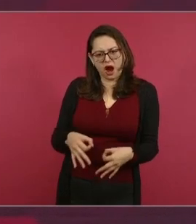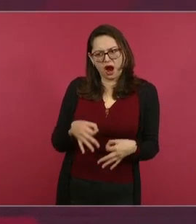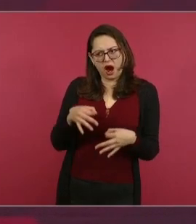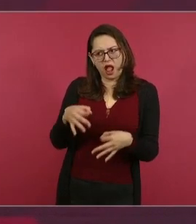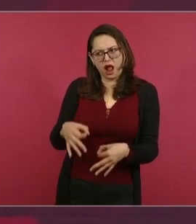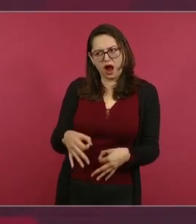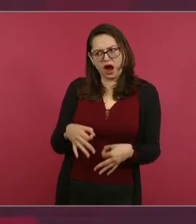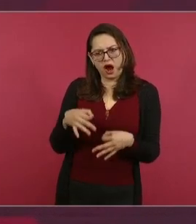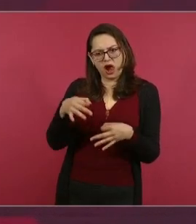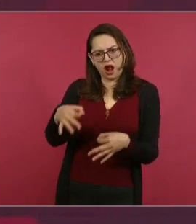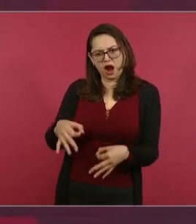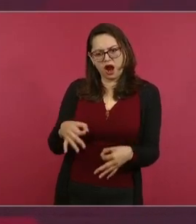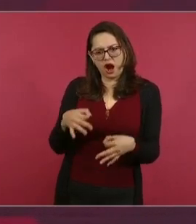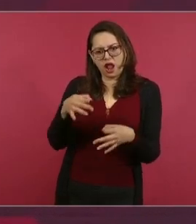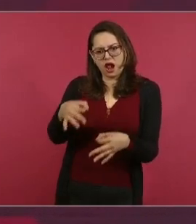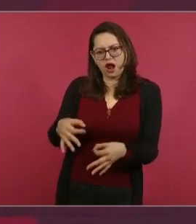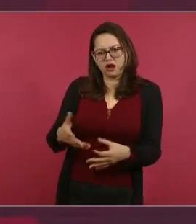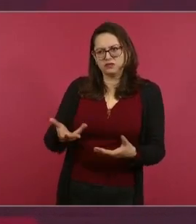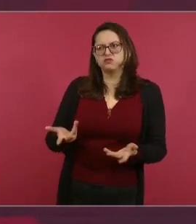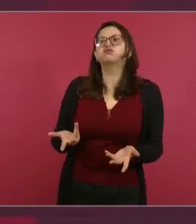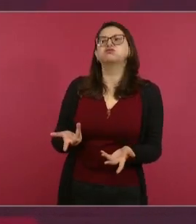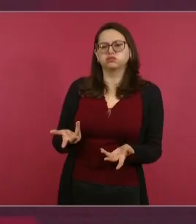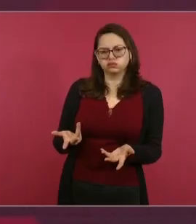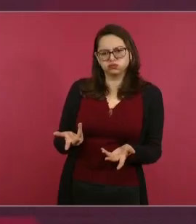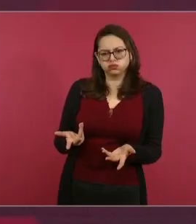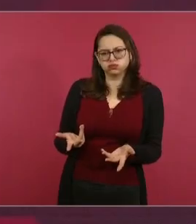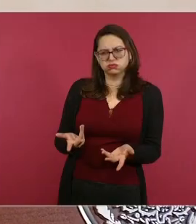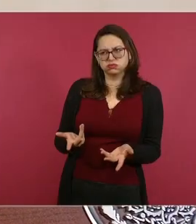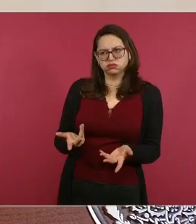de el lenguaje